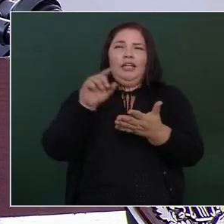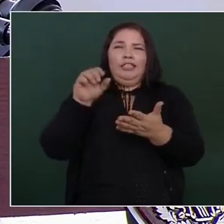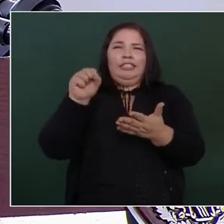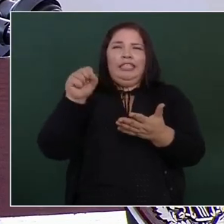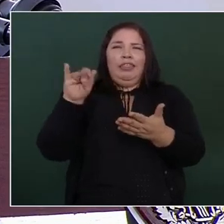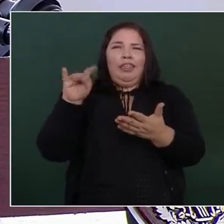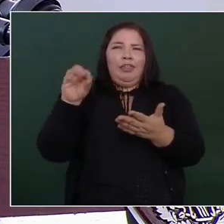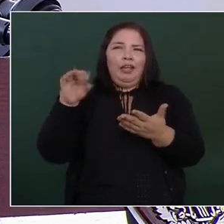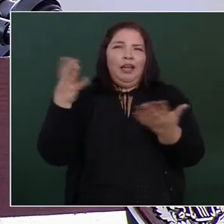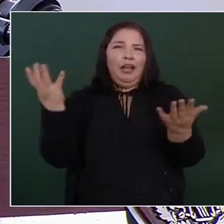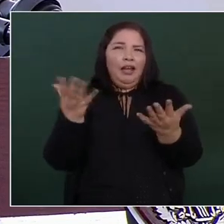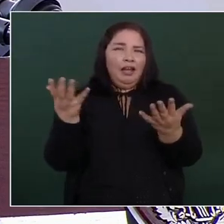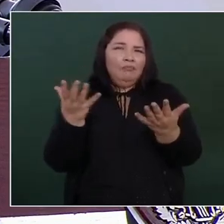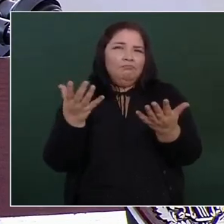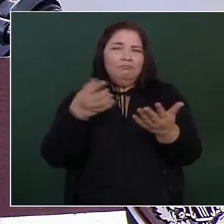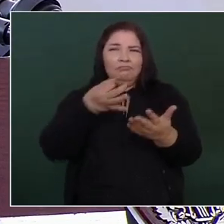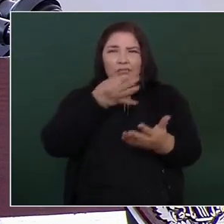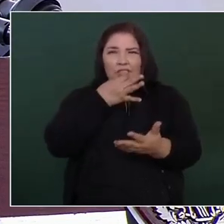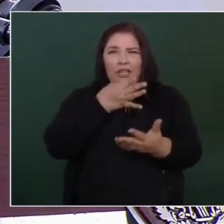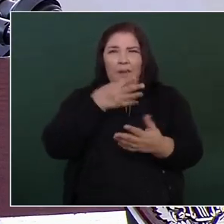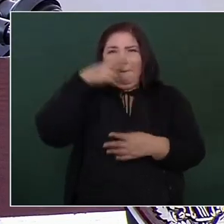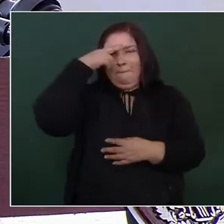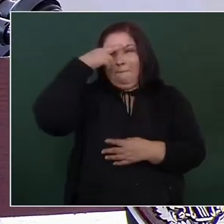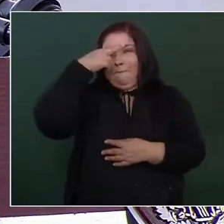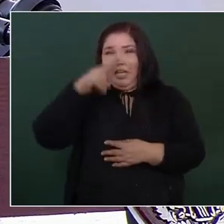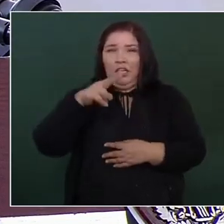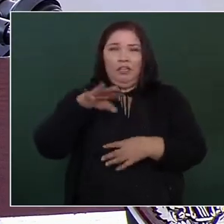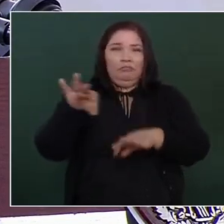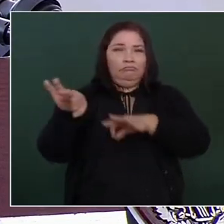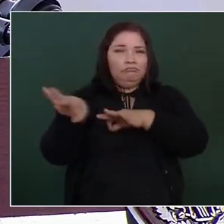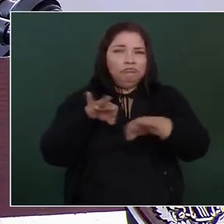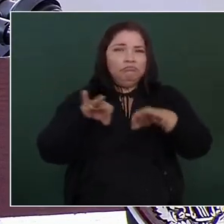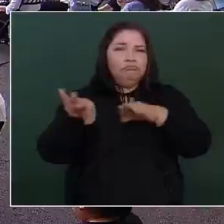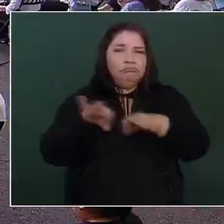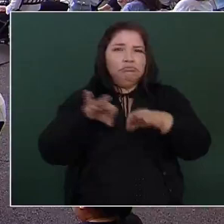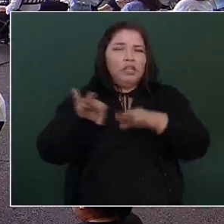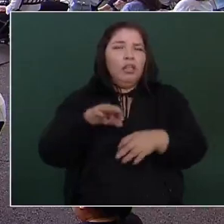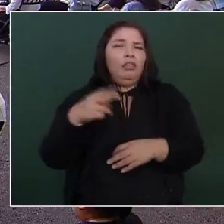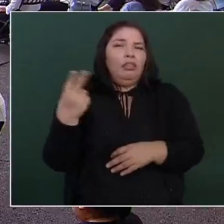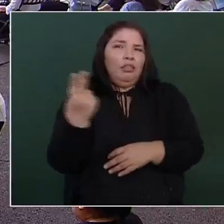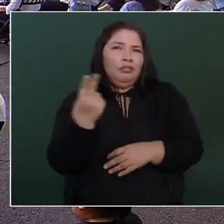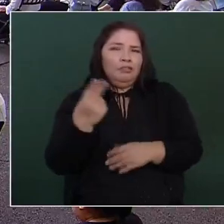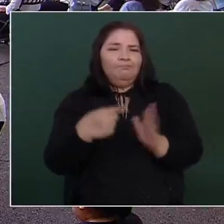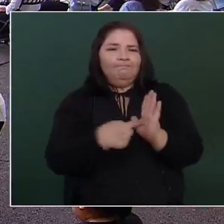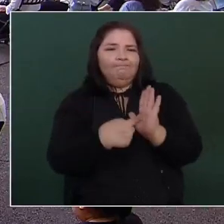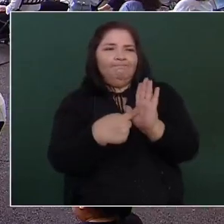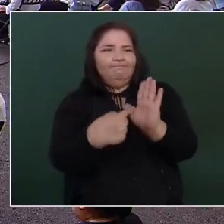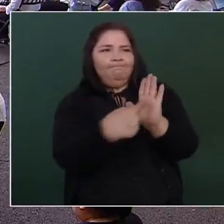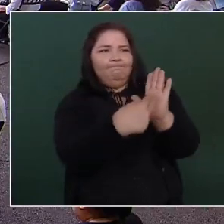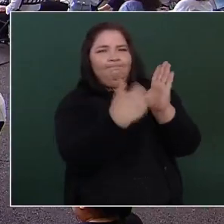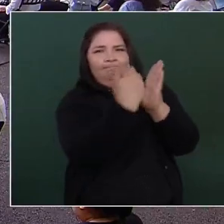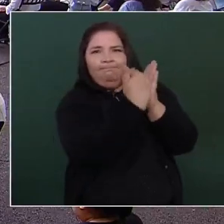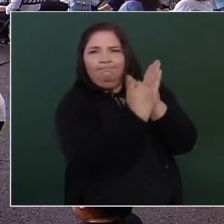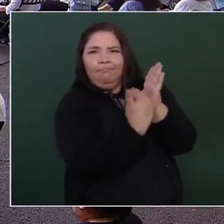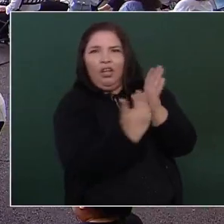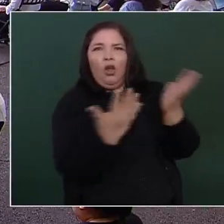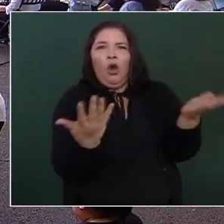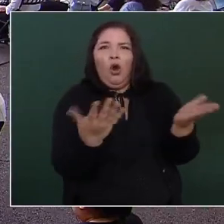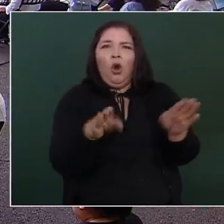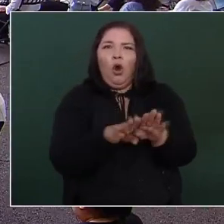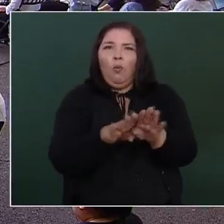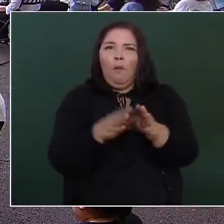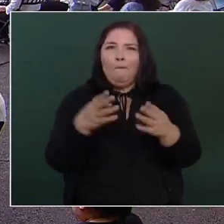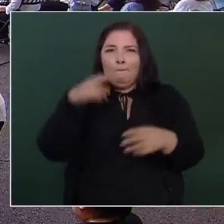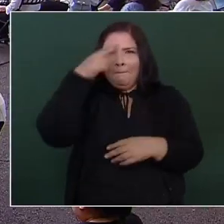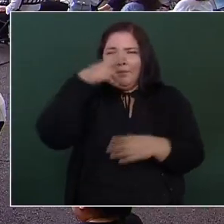general, en donde en realidad México ha hecho mucho trabajo y creo que tenemos mucho que mostrar en relación a cómo México